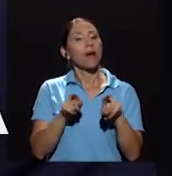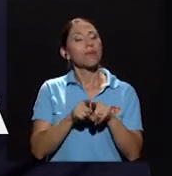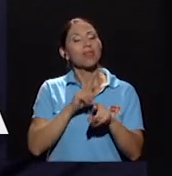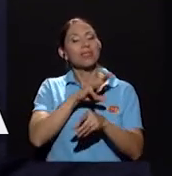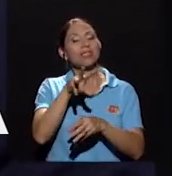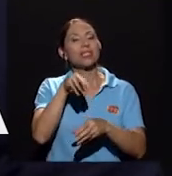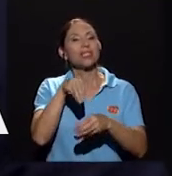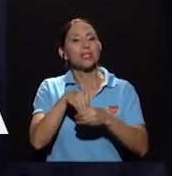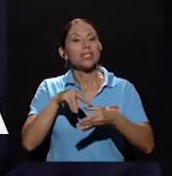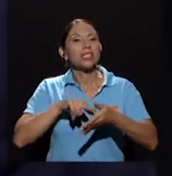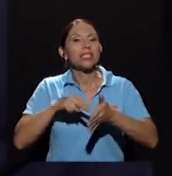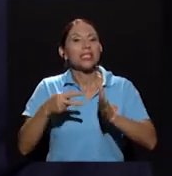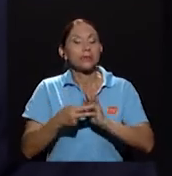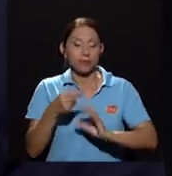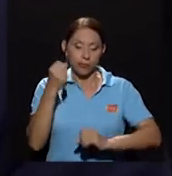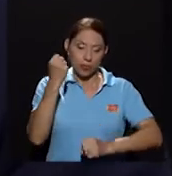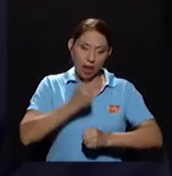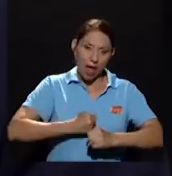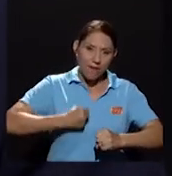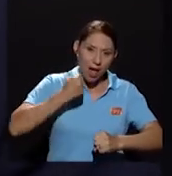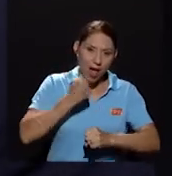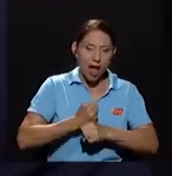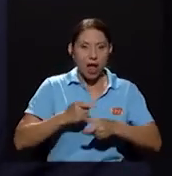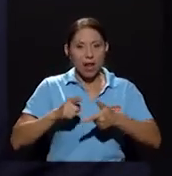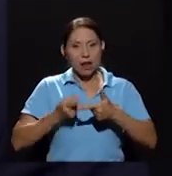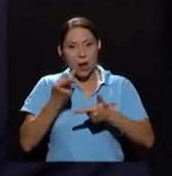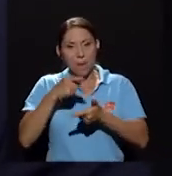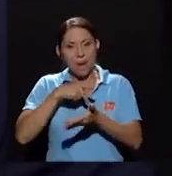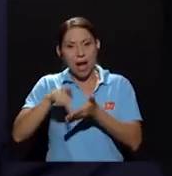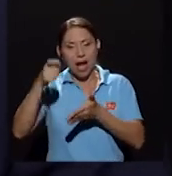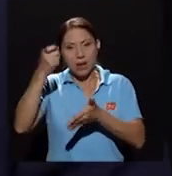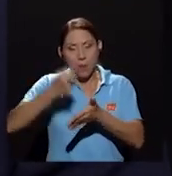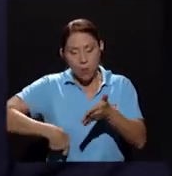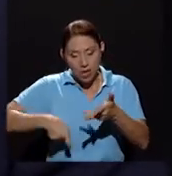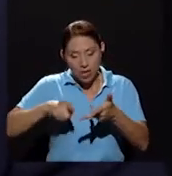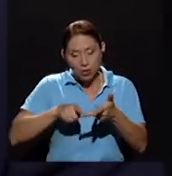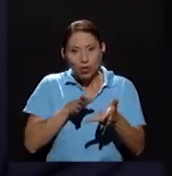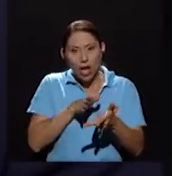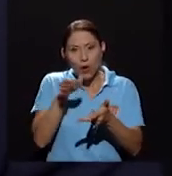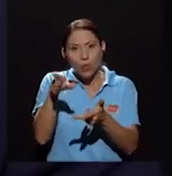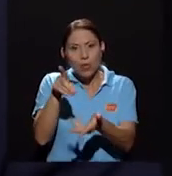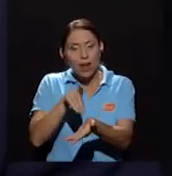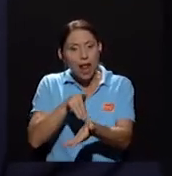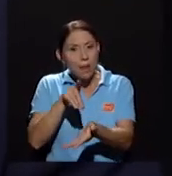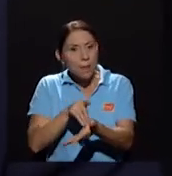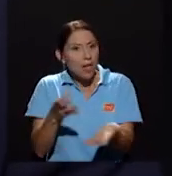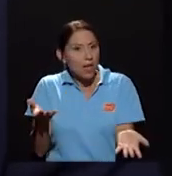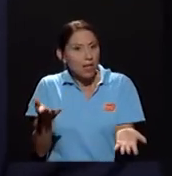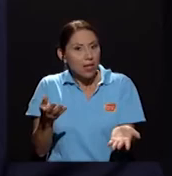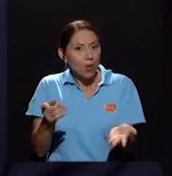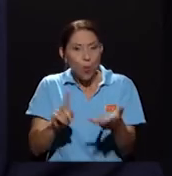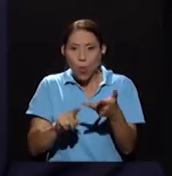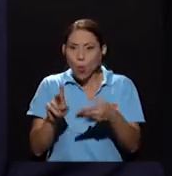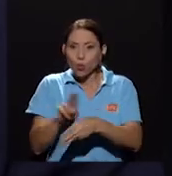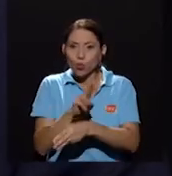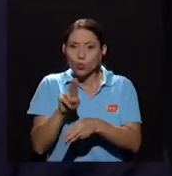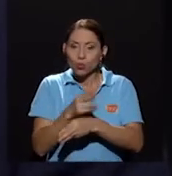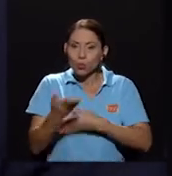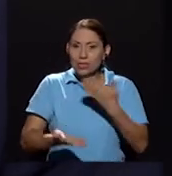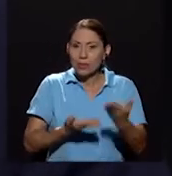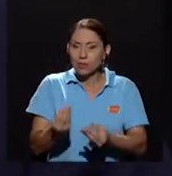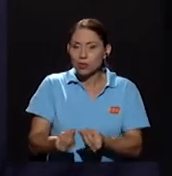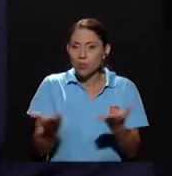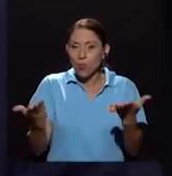trabajar pagar impuestos acudir al médico entre otras cosas utilizar los servicios públicos